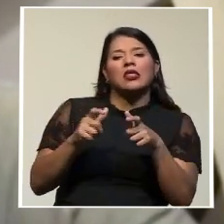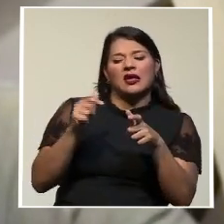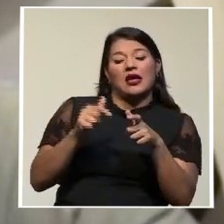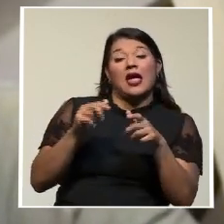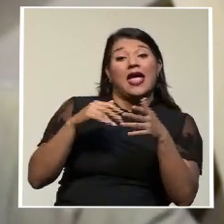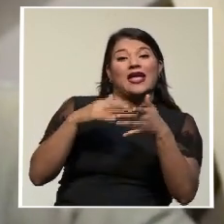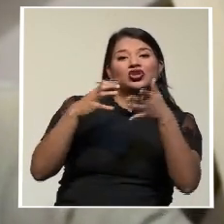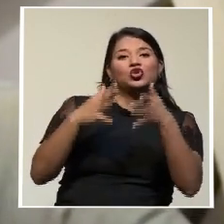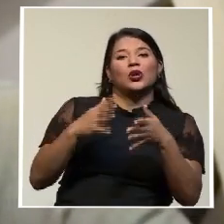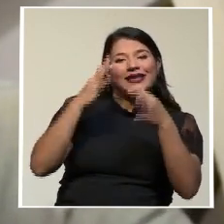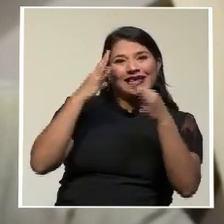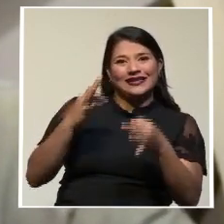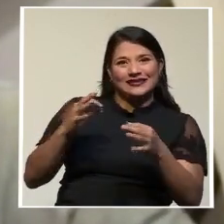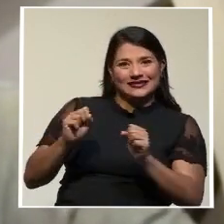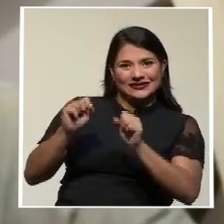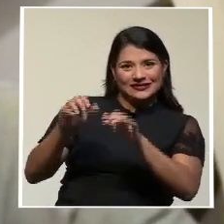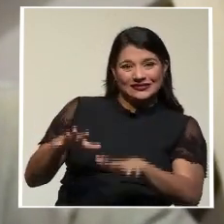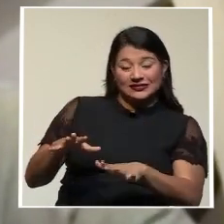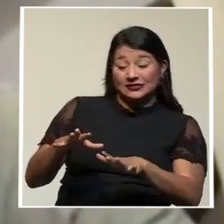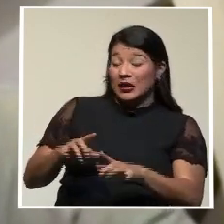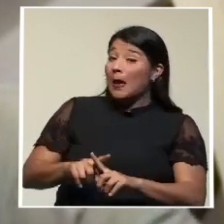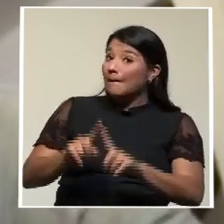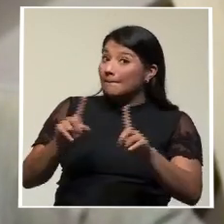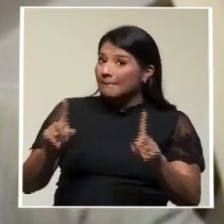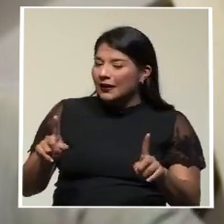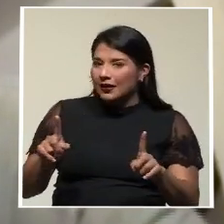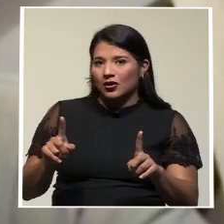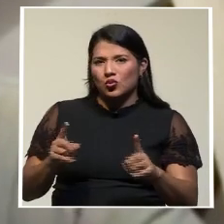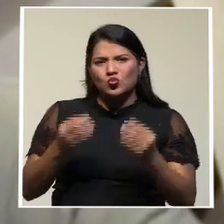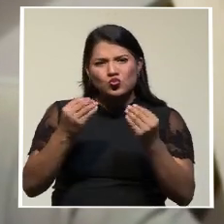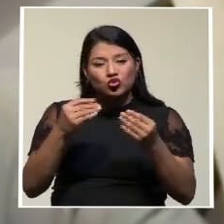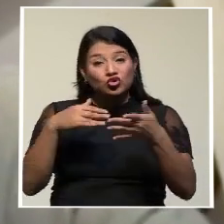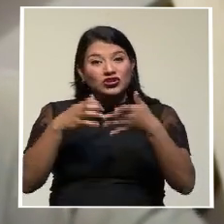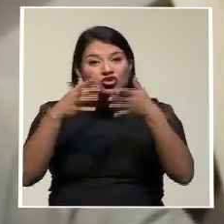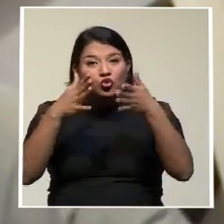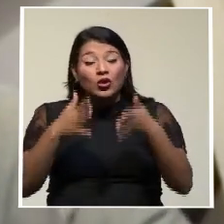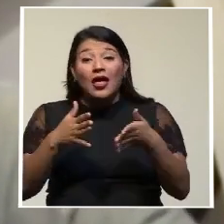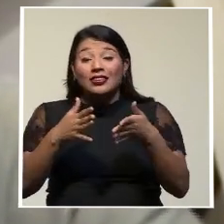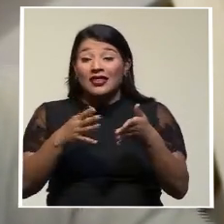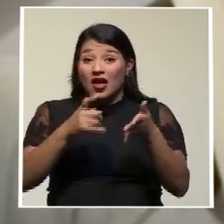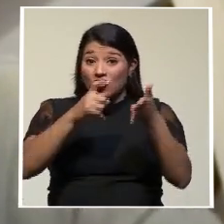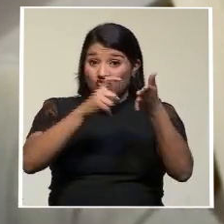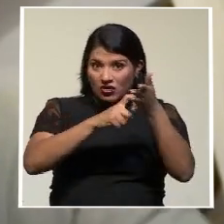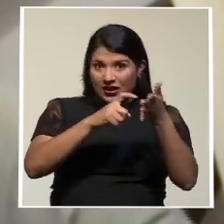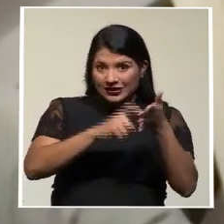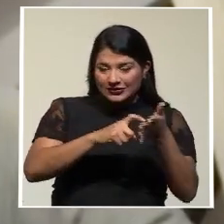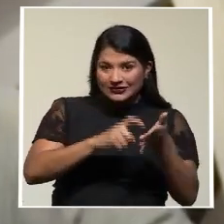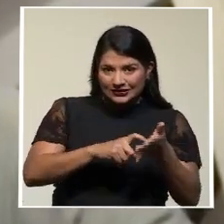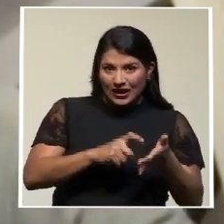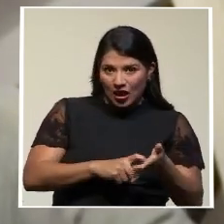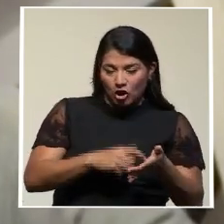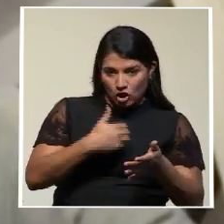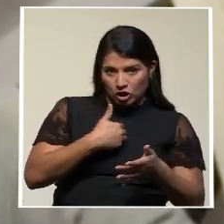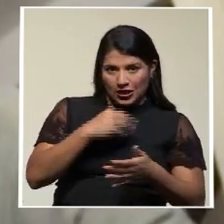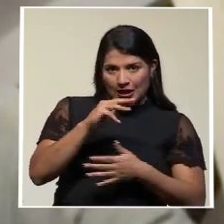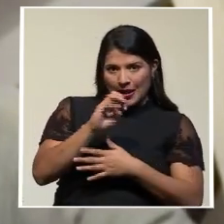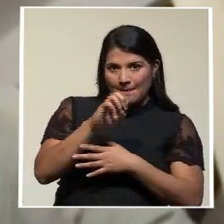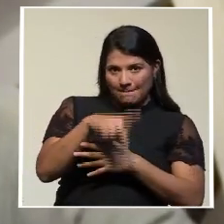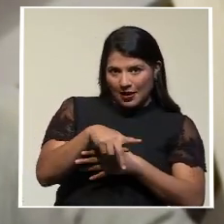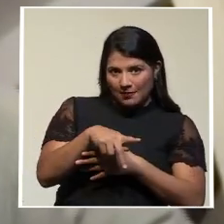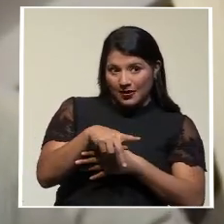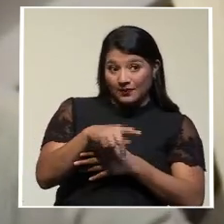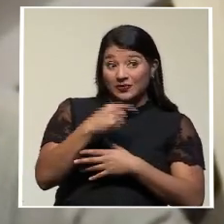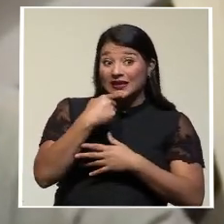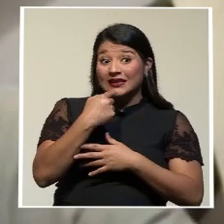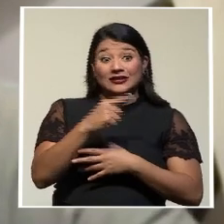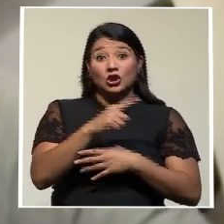educativo, pero lo que pasa es que hay muchos estudiantes que están registrados, que los tiene registrados el MEP, que no van a perder el